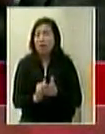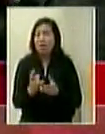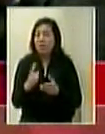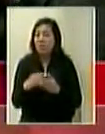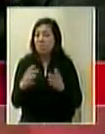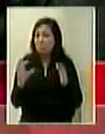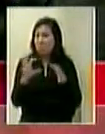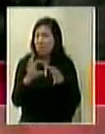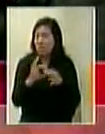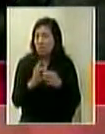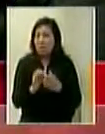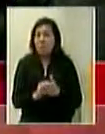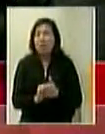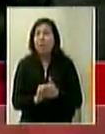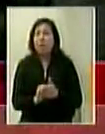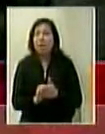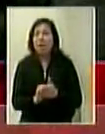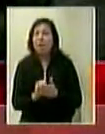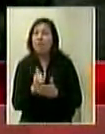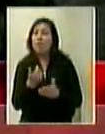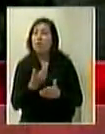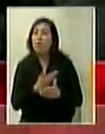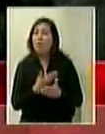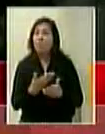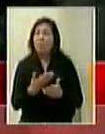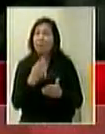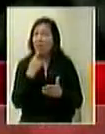internos vinculados a la corrupción de otros gobiernos,